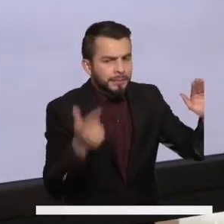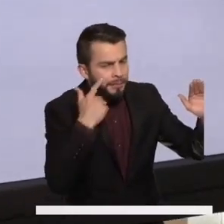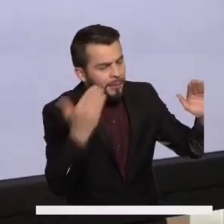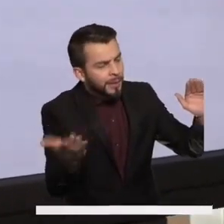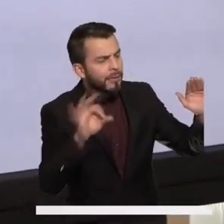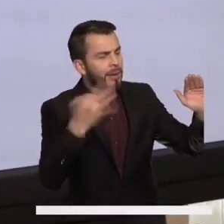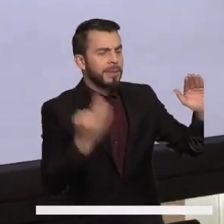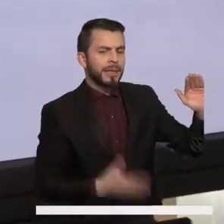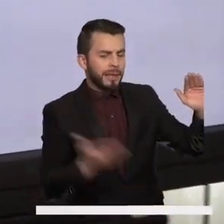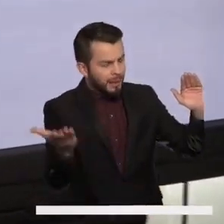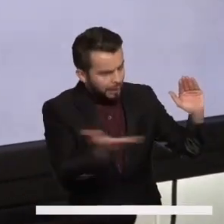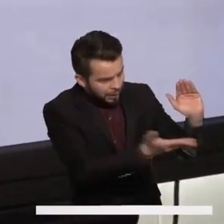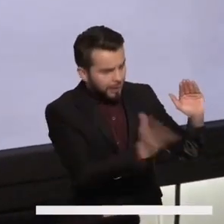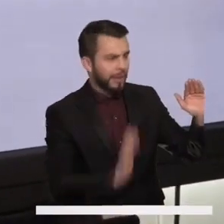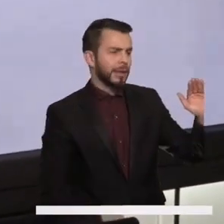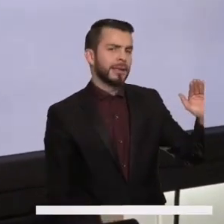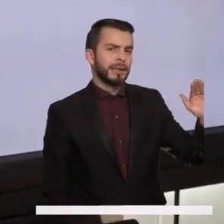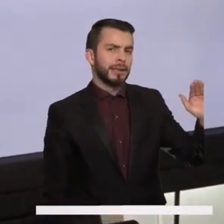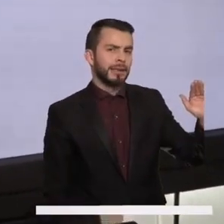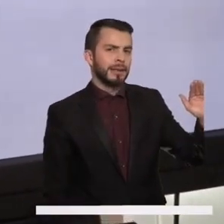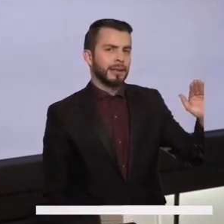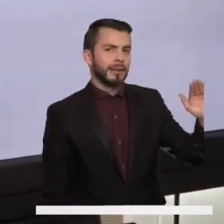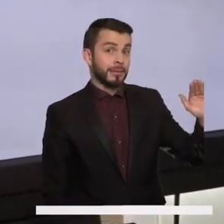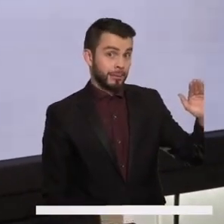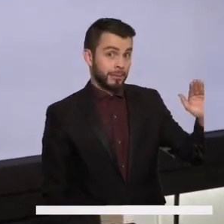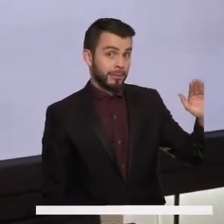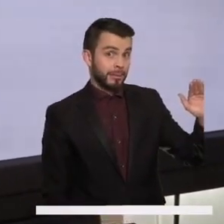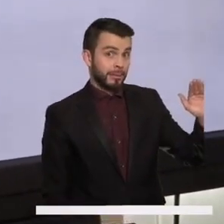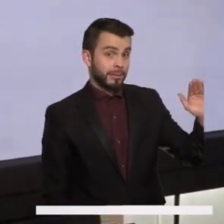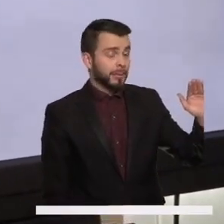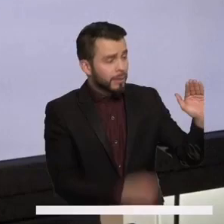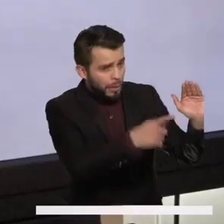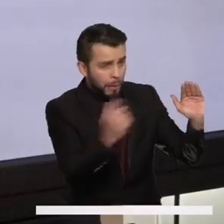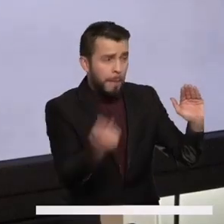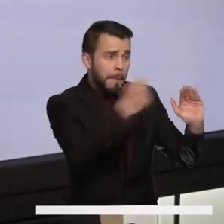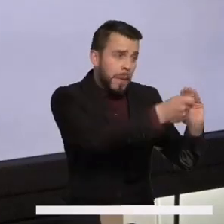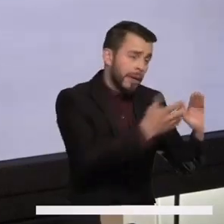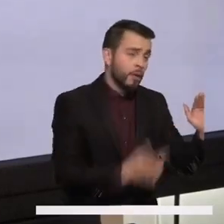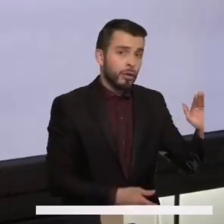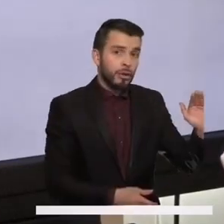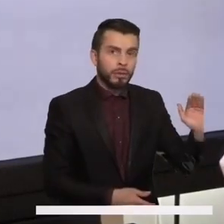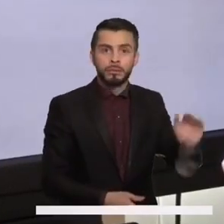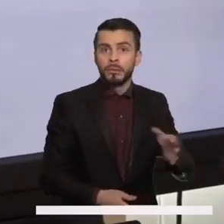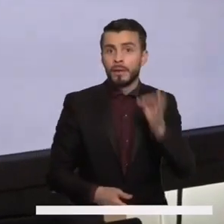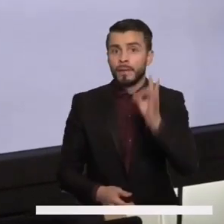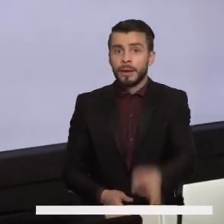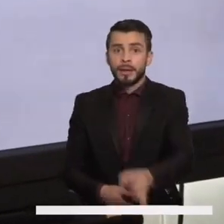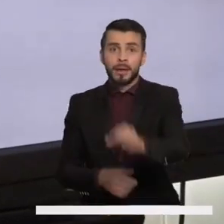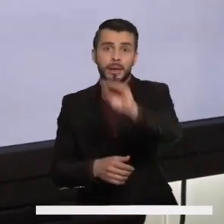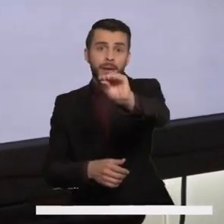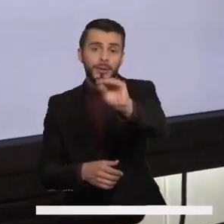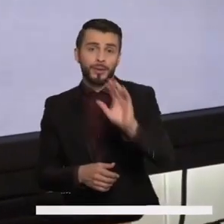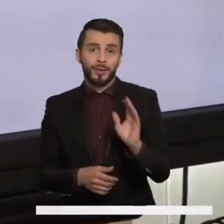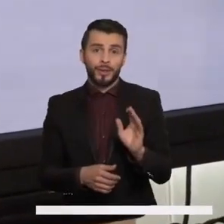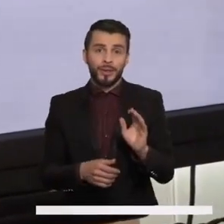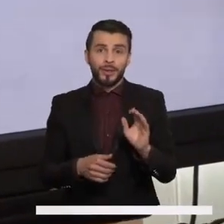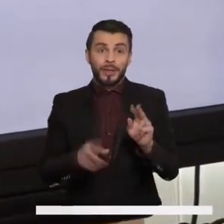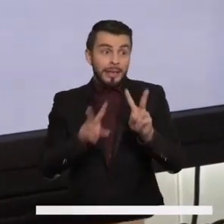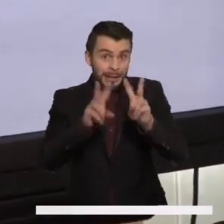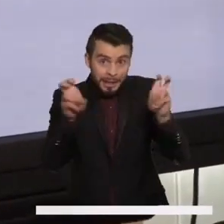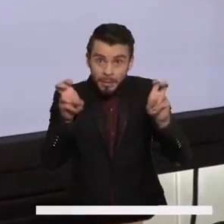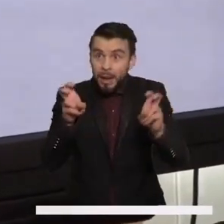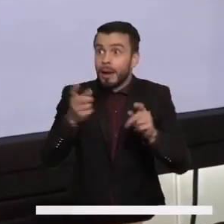pagando a los colombianos menos a los venezolanos qué pena que no les podemos pagar eso ya pagamos la comida ya pagamos el